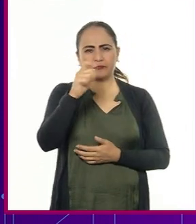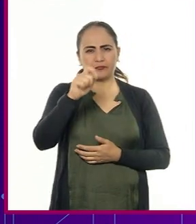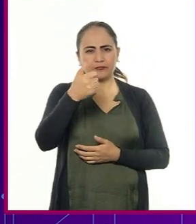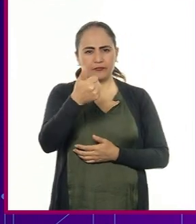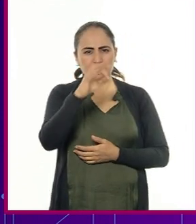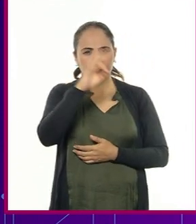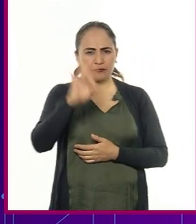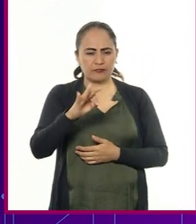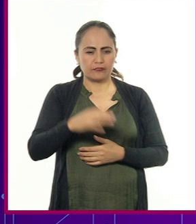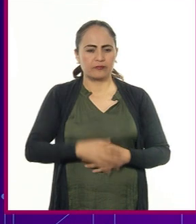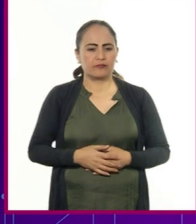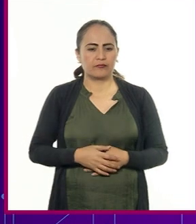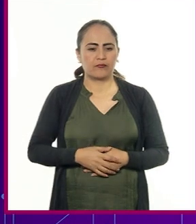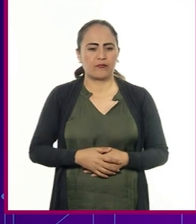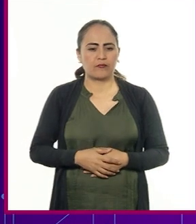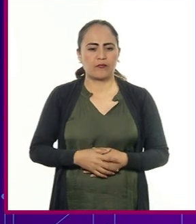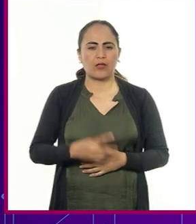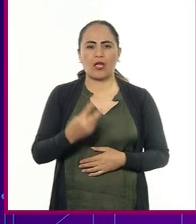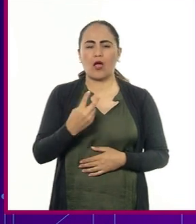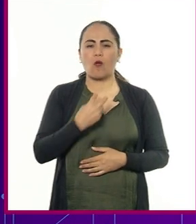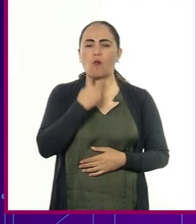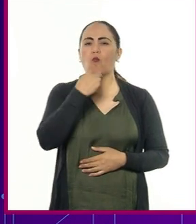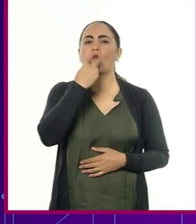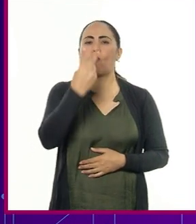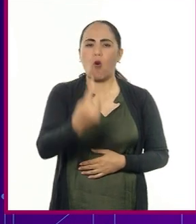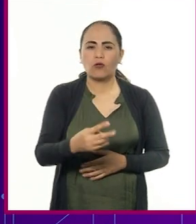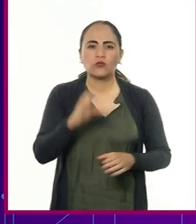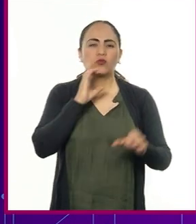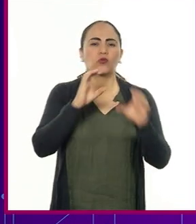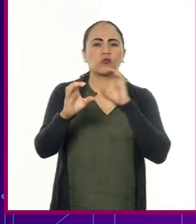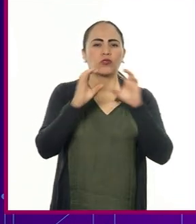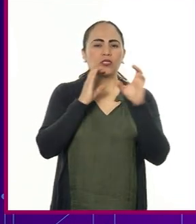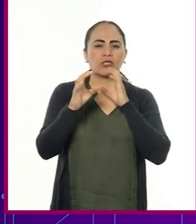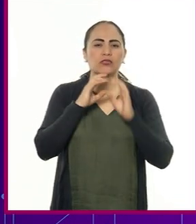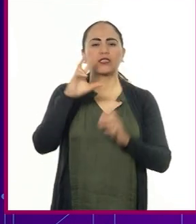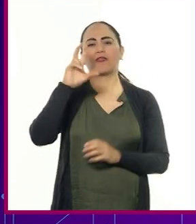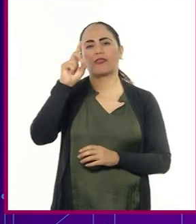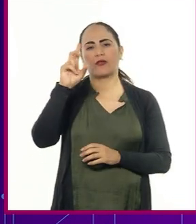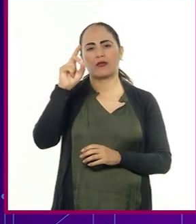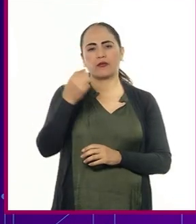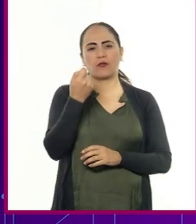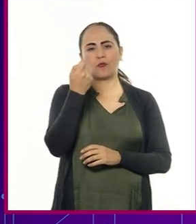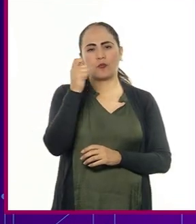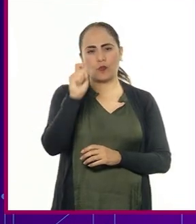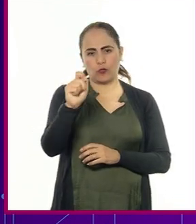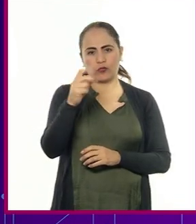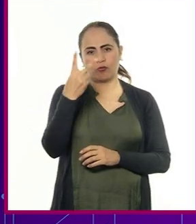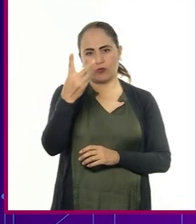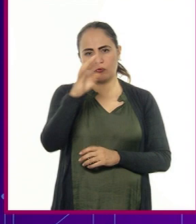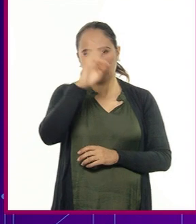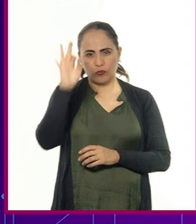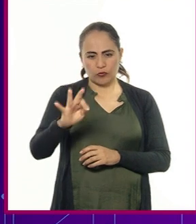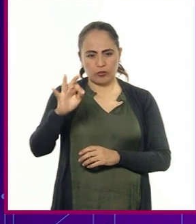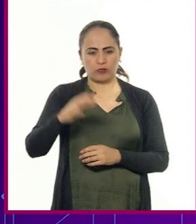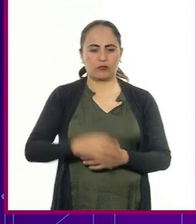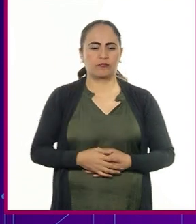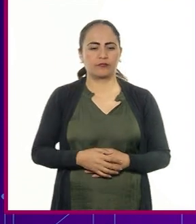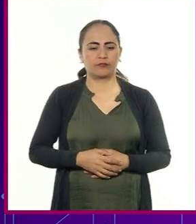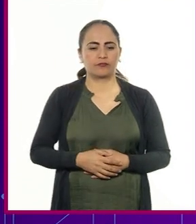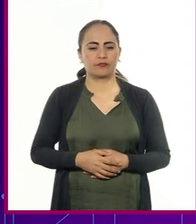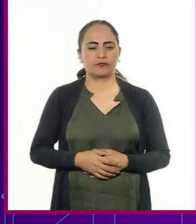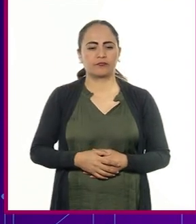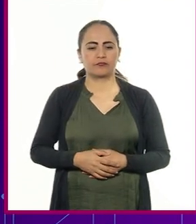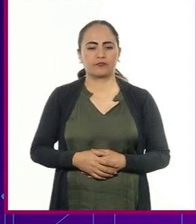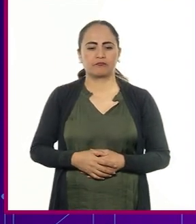32.6% y hablar o comunicarse con el 30.2%. Mientras que escuchar,